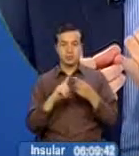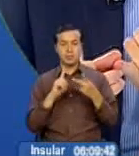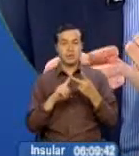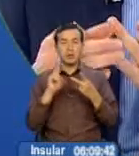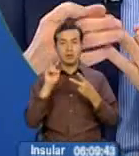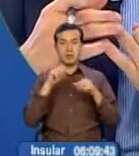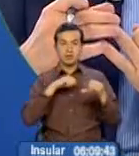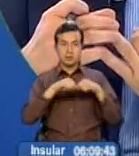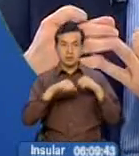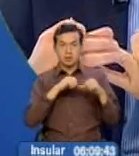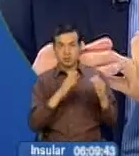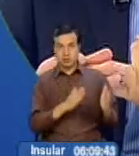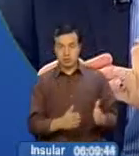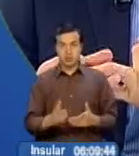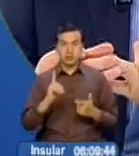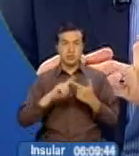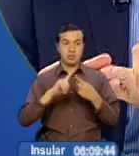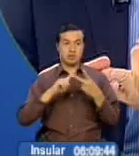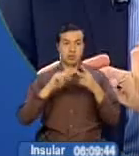parte administrativa,